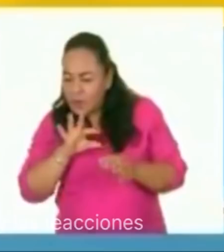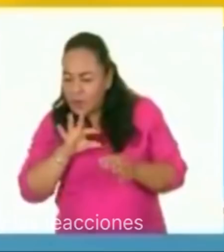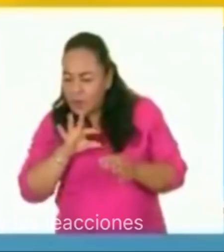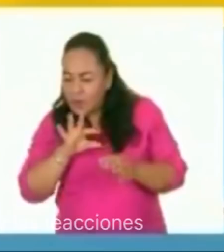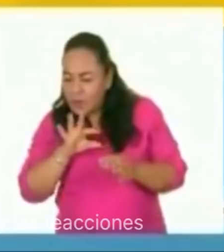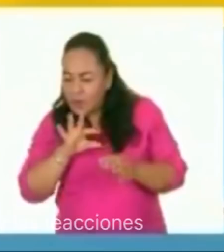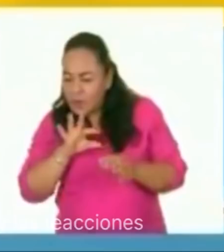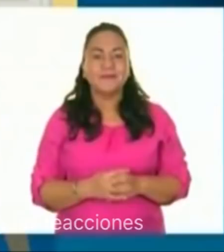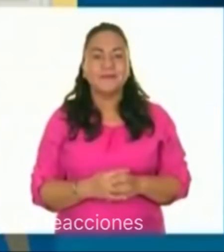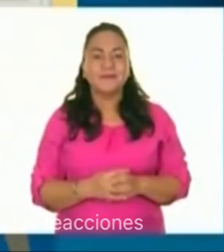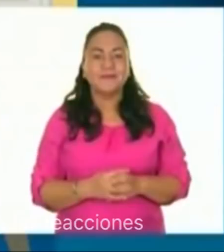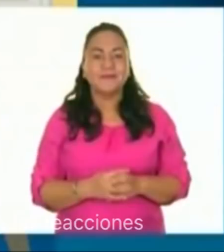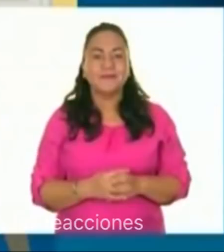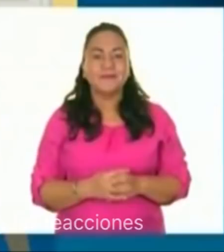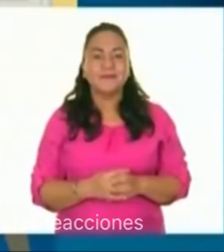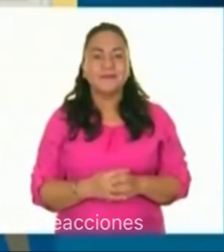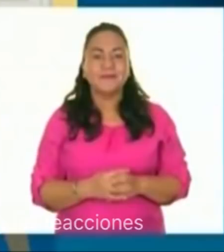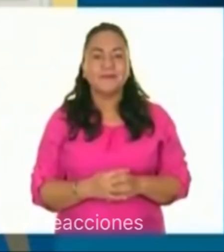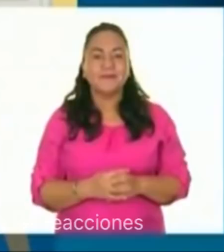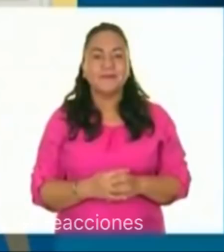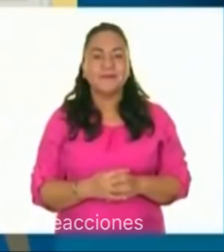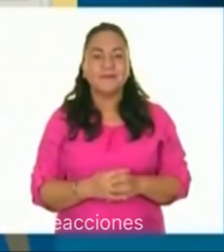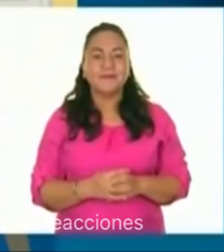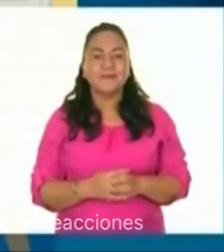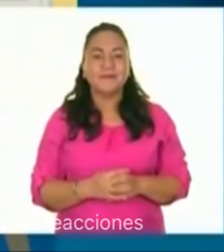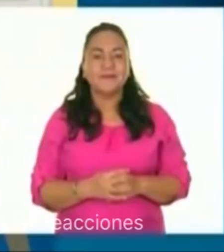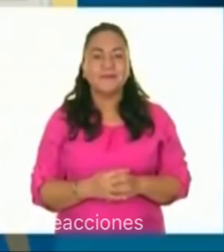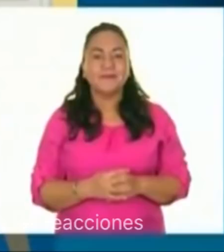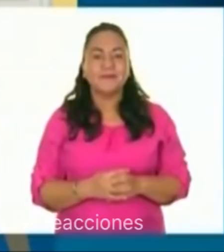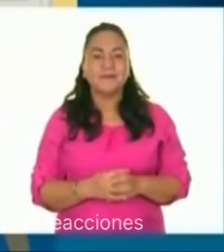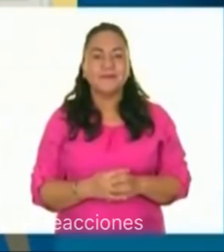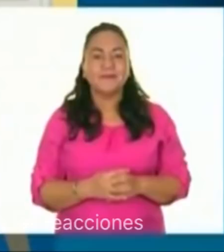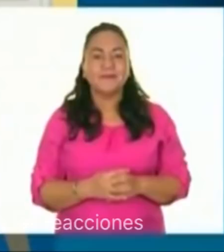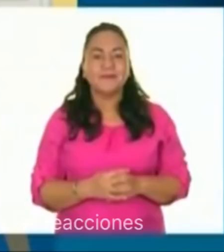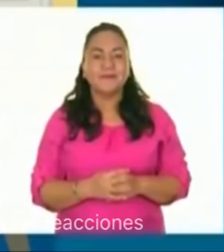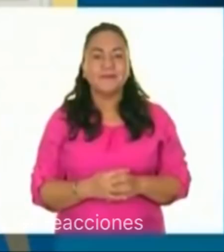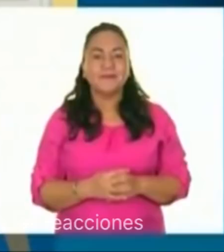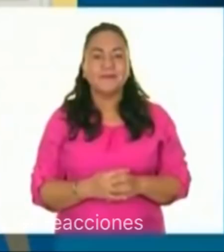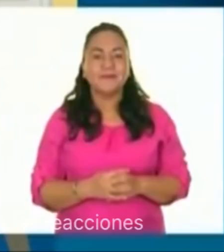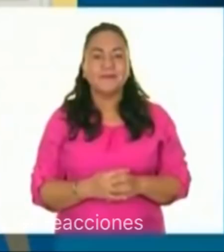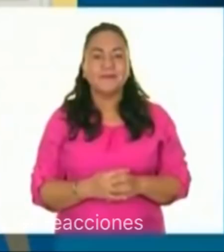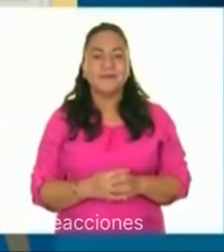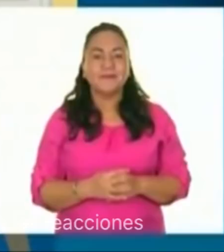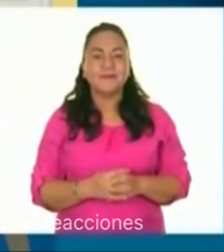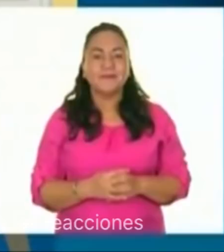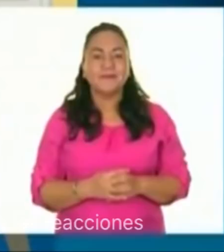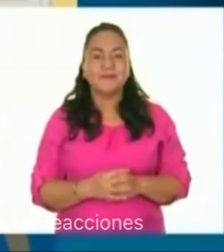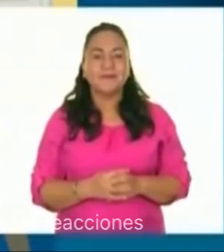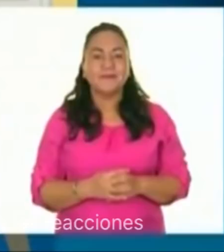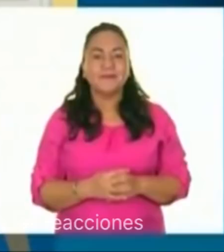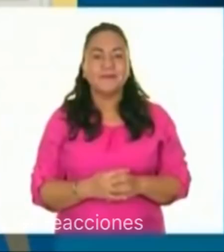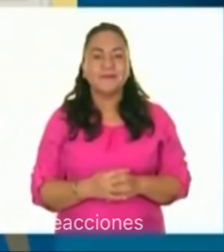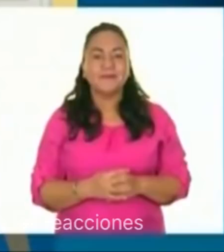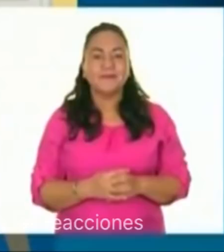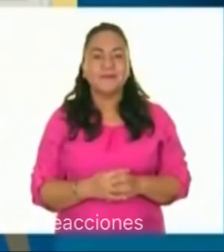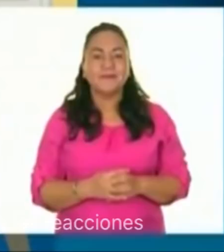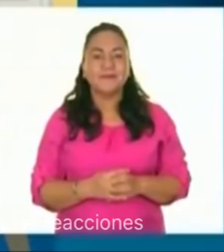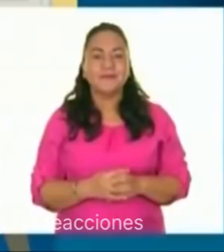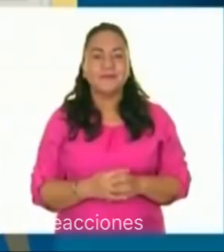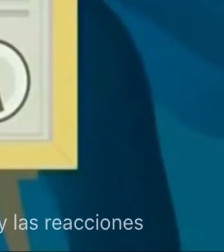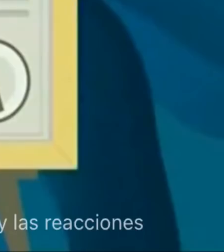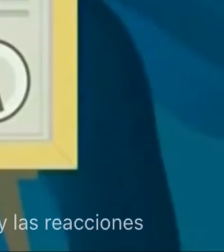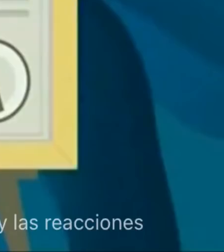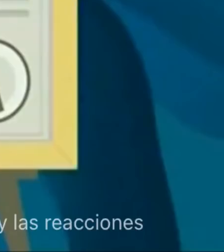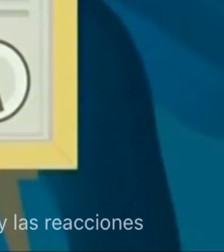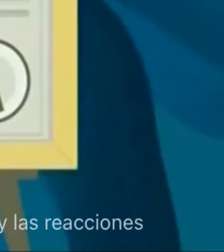el perímetro de algunos polígonos. Para comenzar, te quiero compartir un video sobre Vicente Sarasúa, quien fue un tenista olímpico que